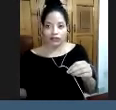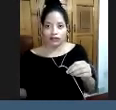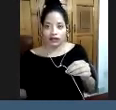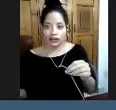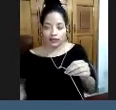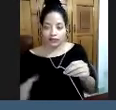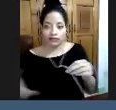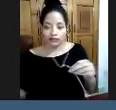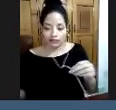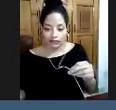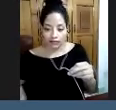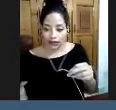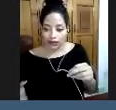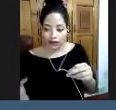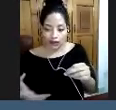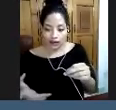¿no?